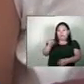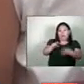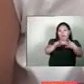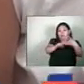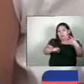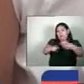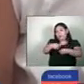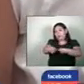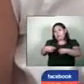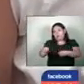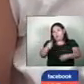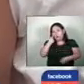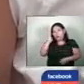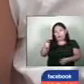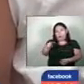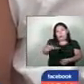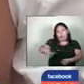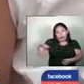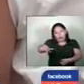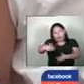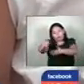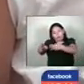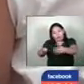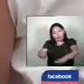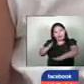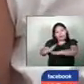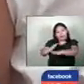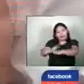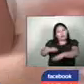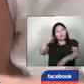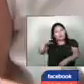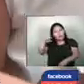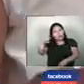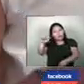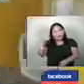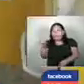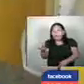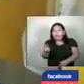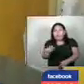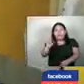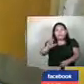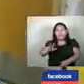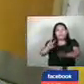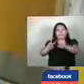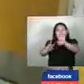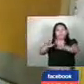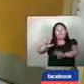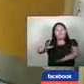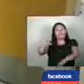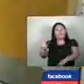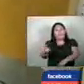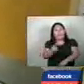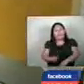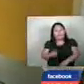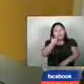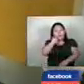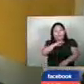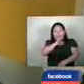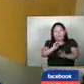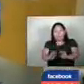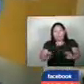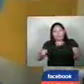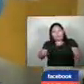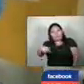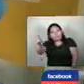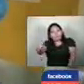de diciembre, los centros para el control y prevención de enfermedades contabilizaron 378 menores ingresados a diario,